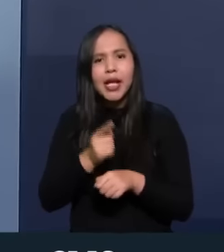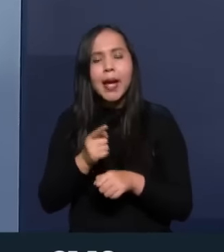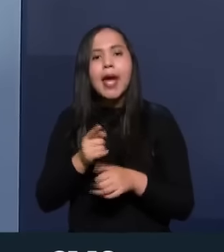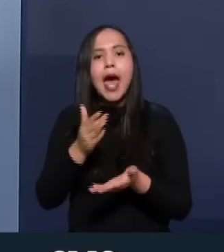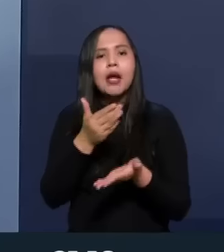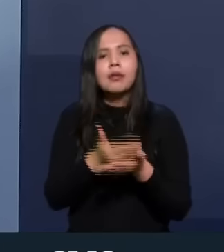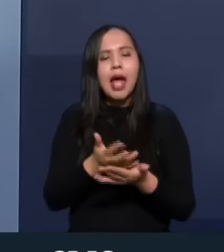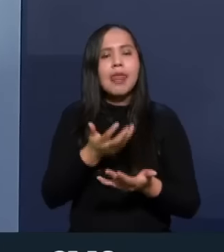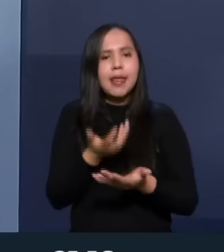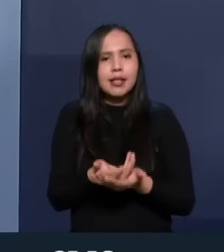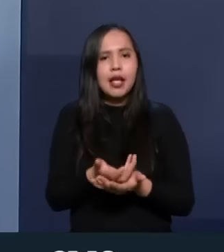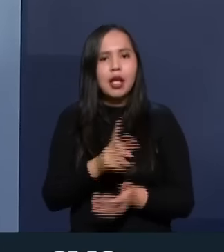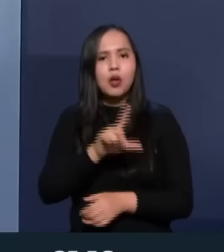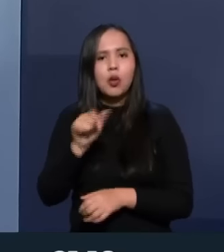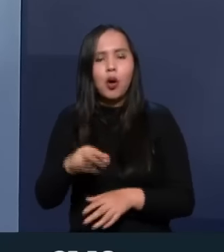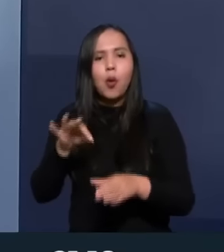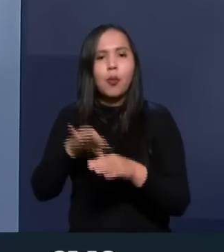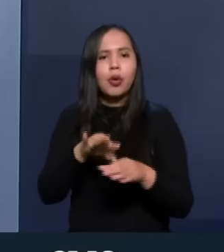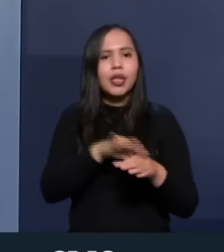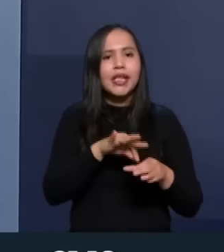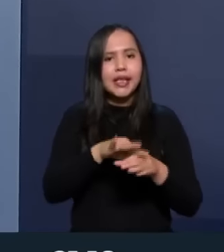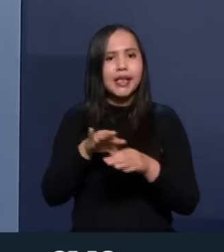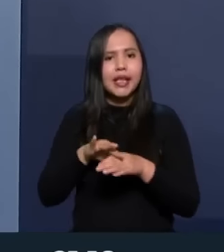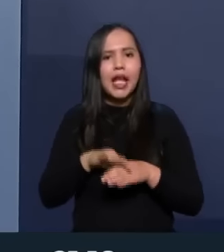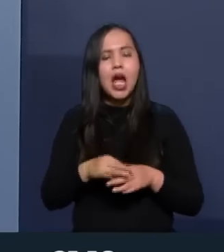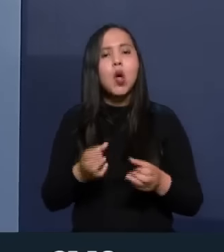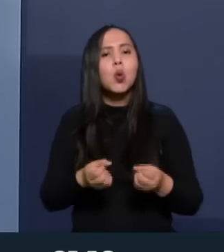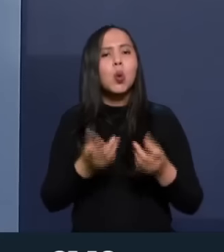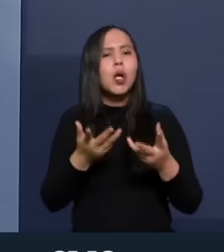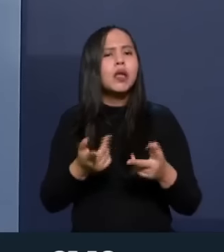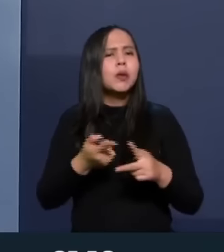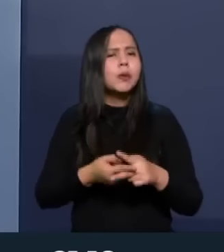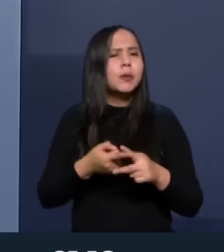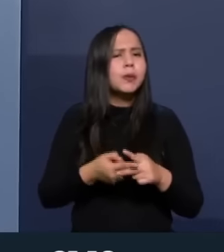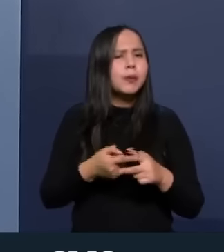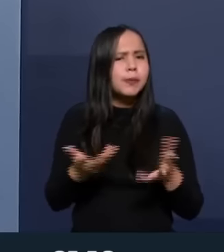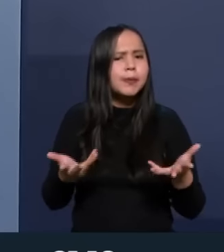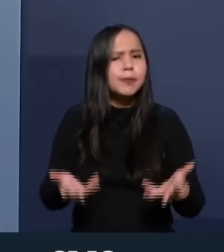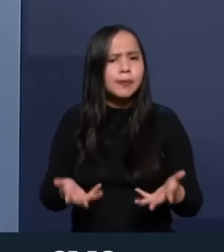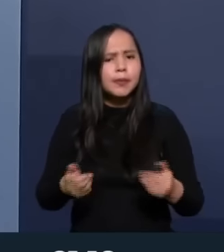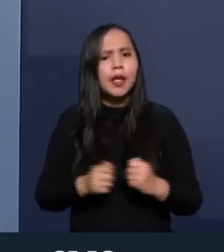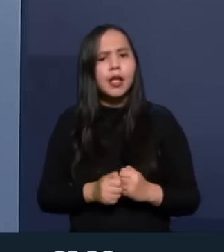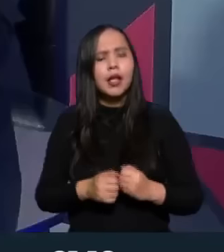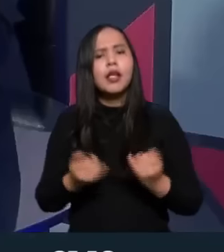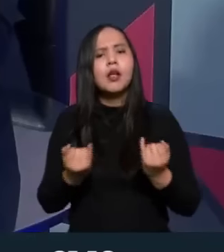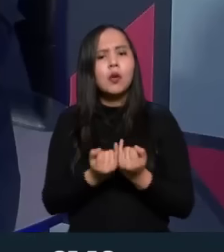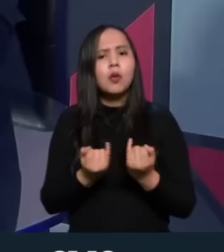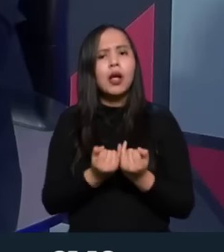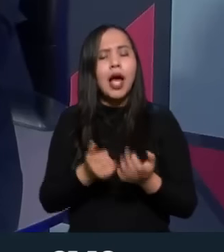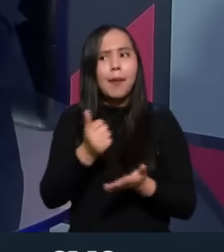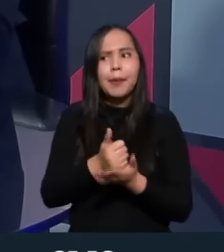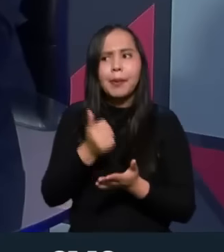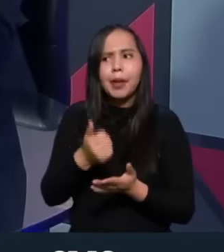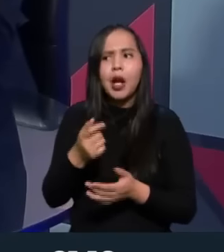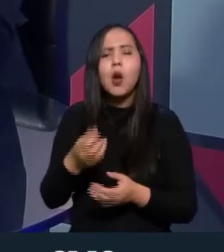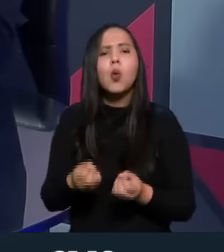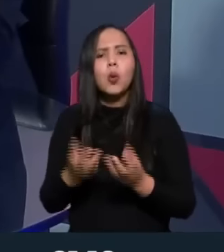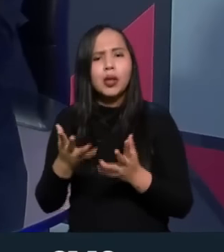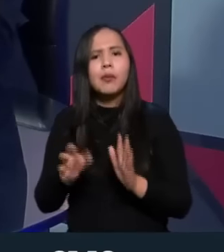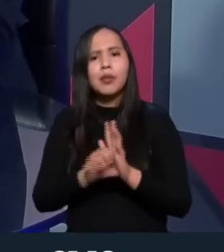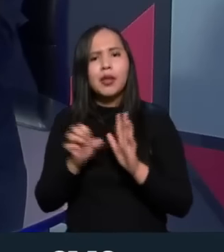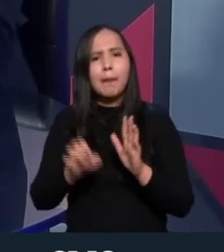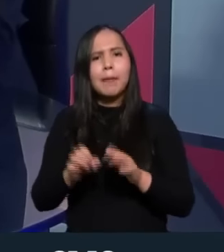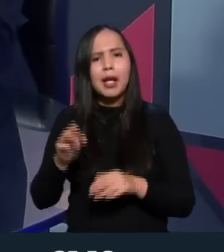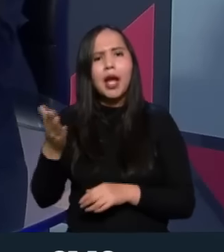después regresan y votan con cuántos votos se aprueba o se desestima un proyecto, como el